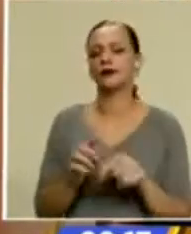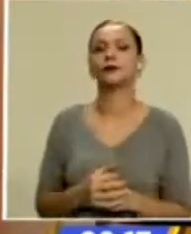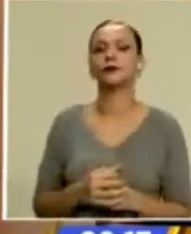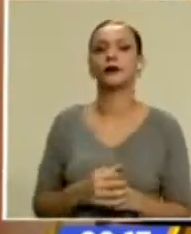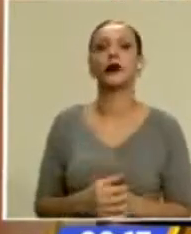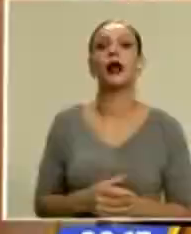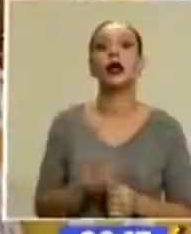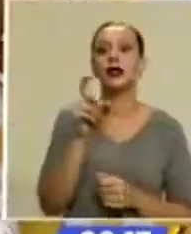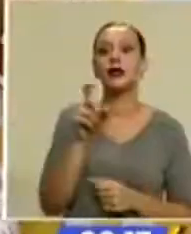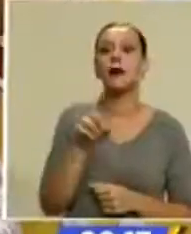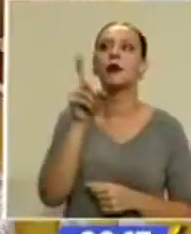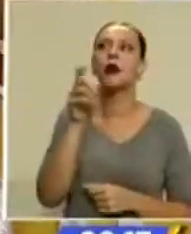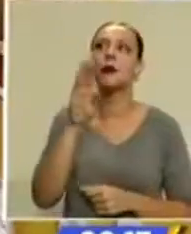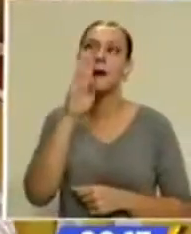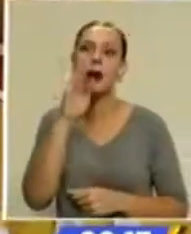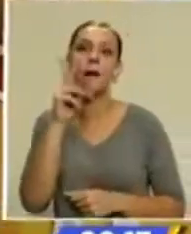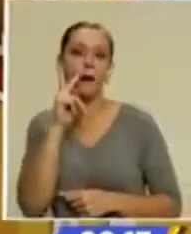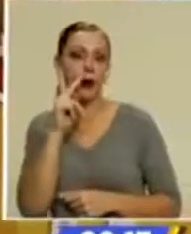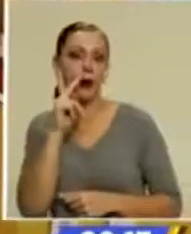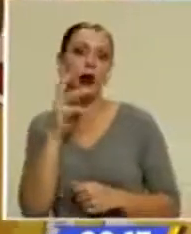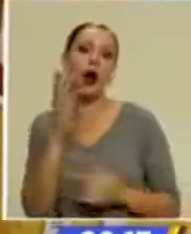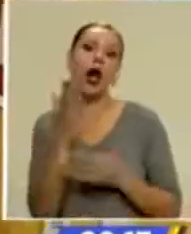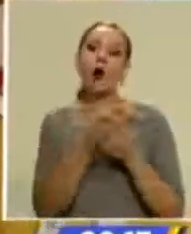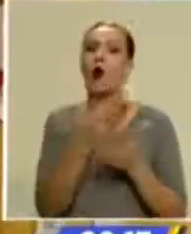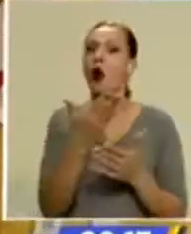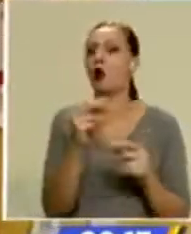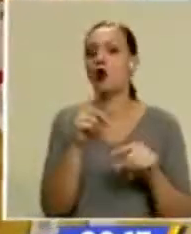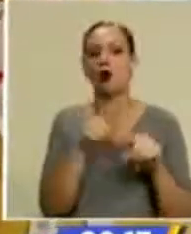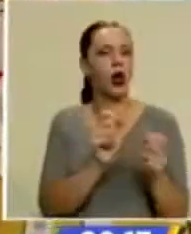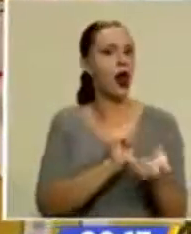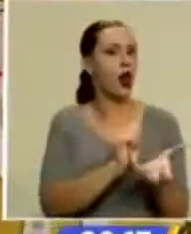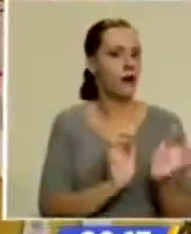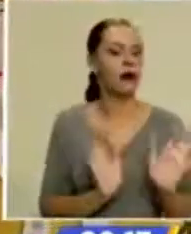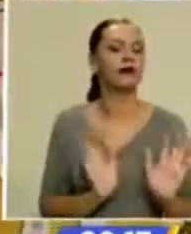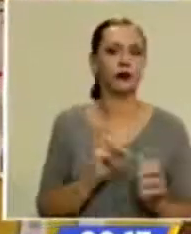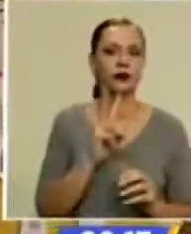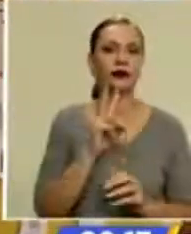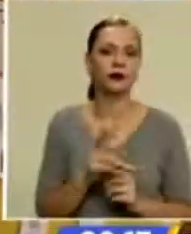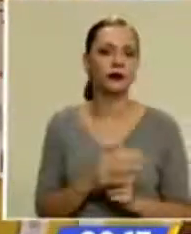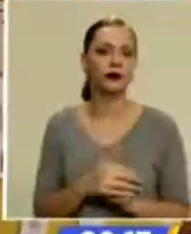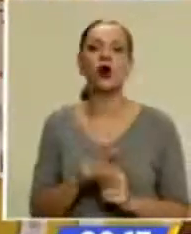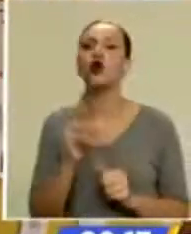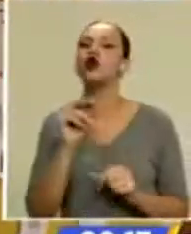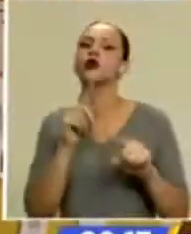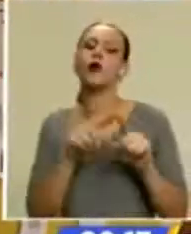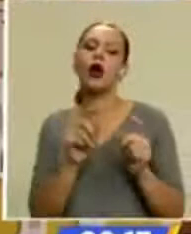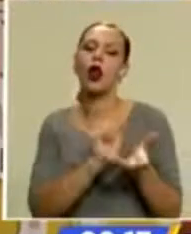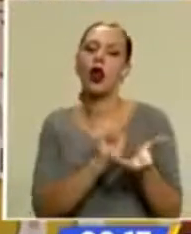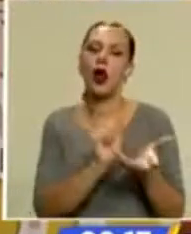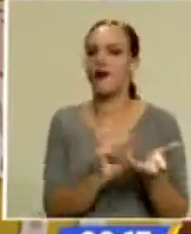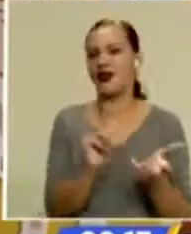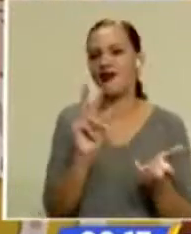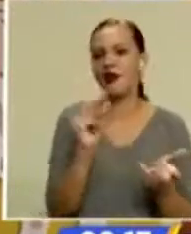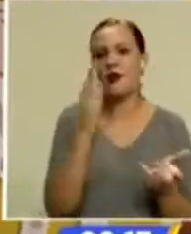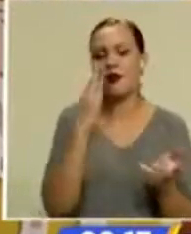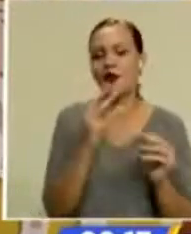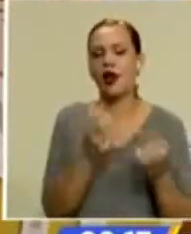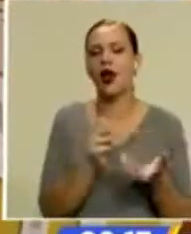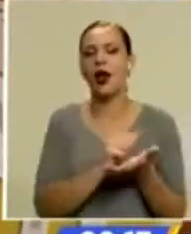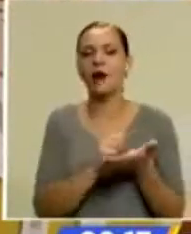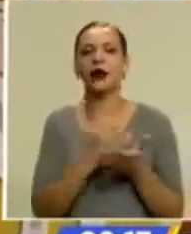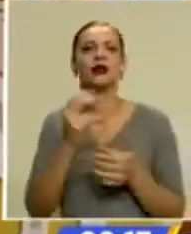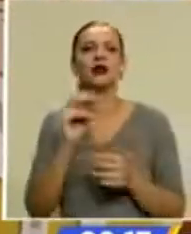que preguntarle a la mamá o al papá, porque hay algunas cosas que no se pueden lavar. Exacto. Digo, no se pueden lavar, no porque uno no las quiera